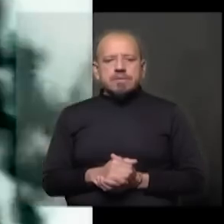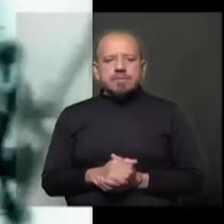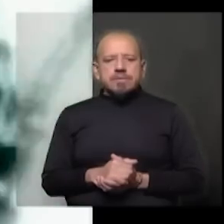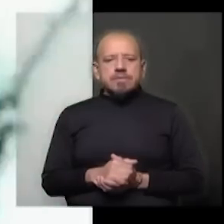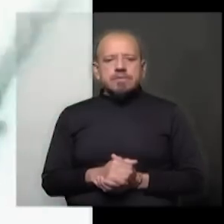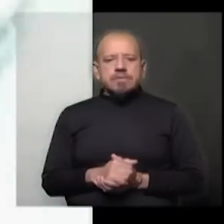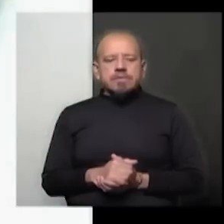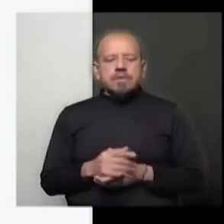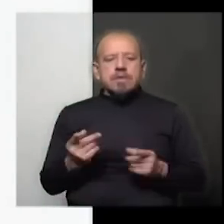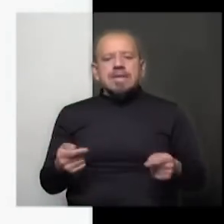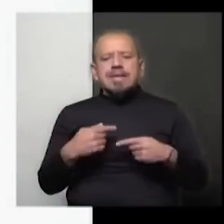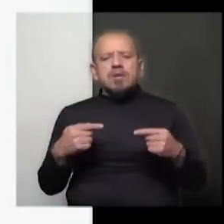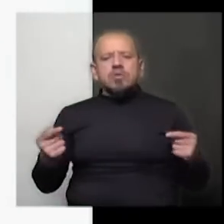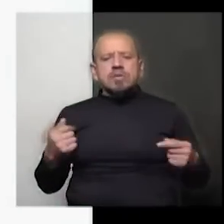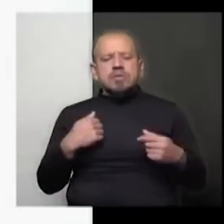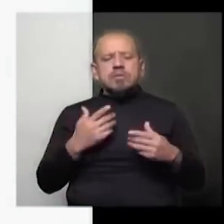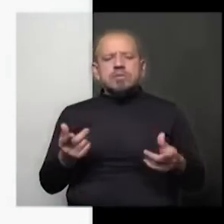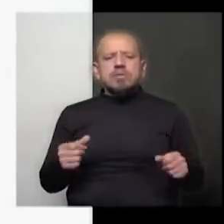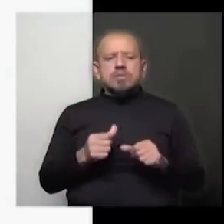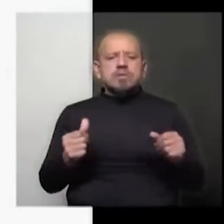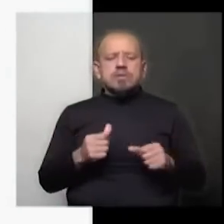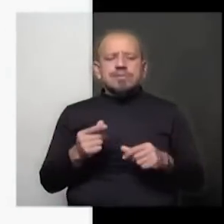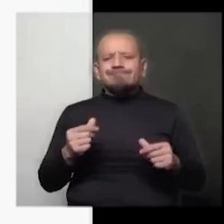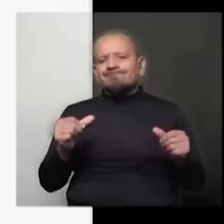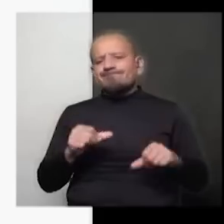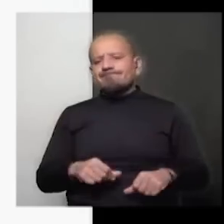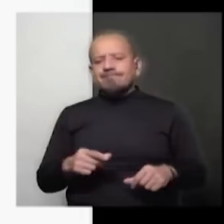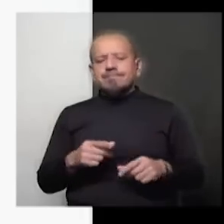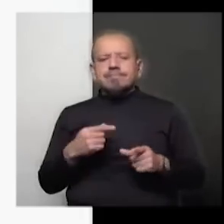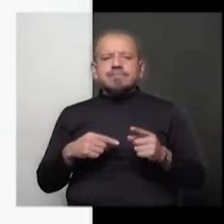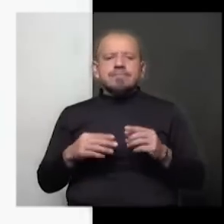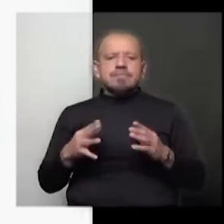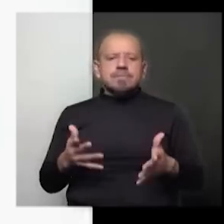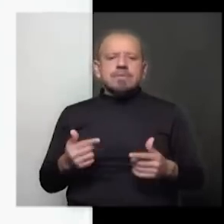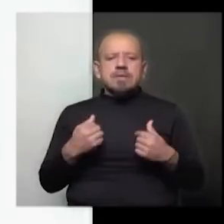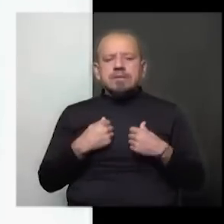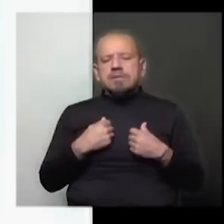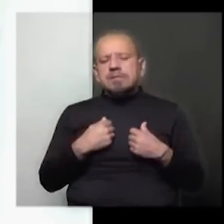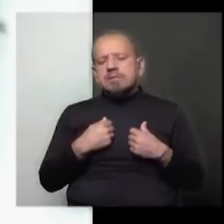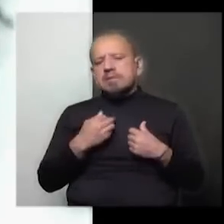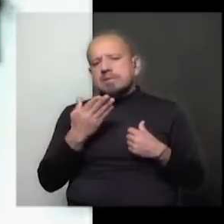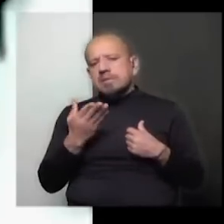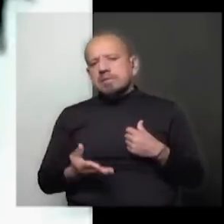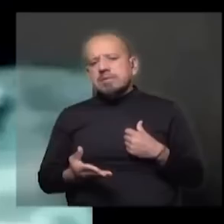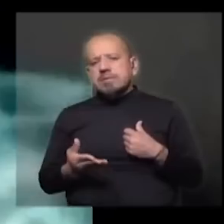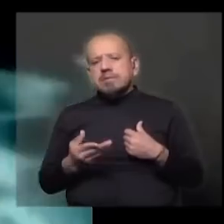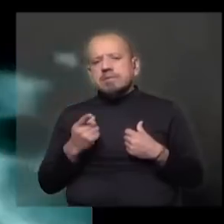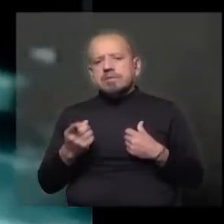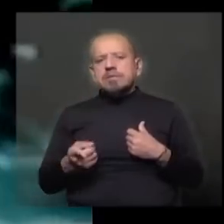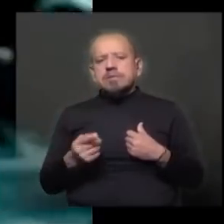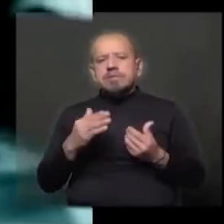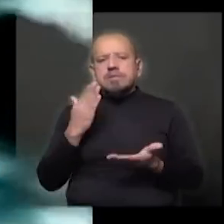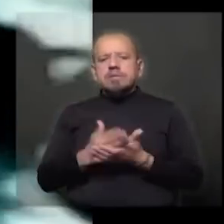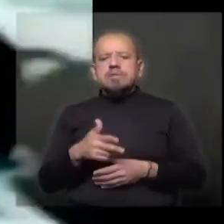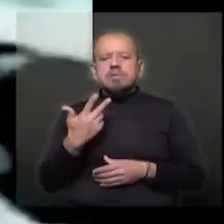cosas peores que me tocaron llevar adelante la que prevalece es mi actitud frente a los Derechos